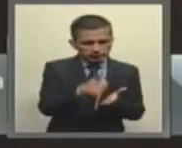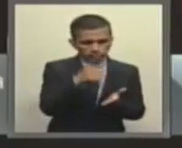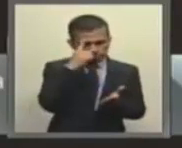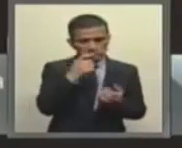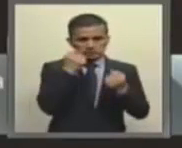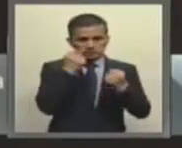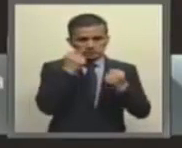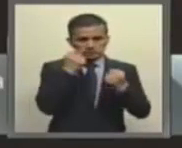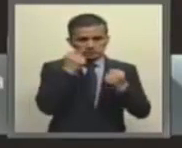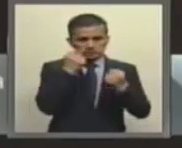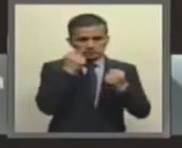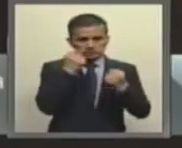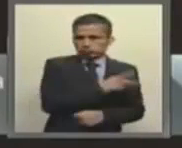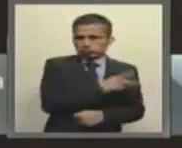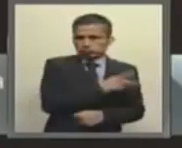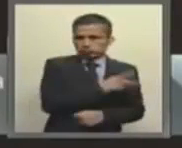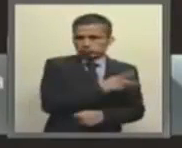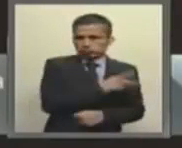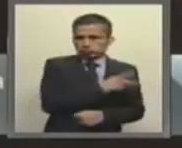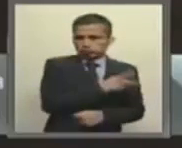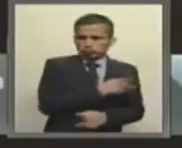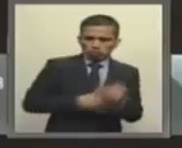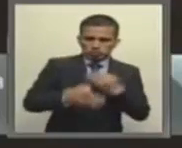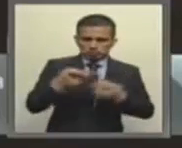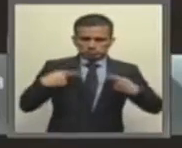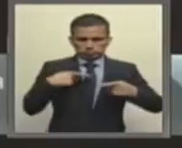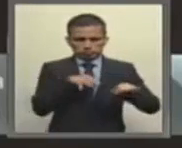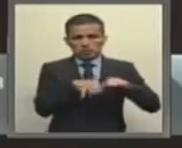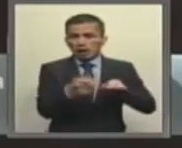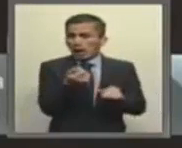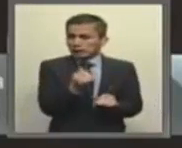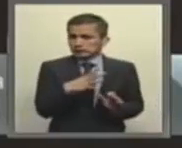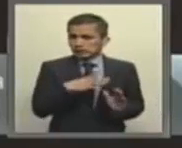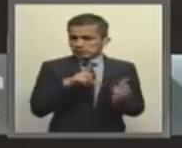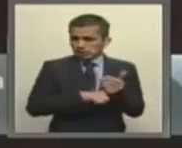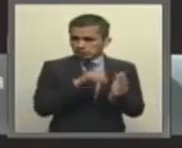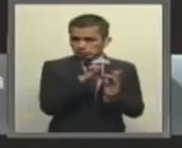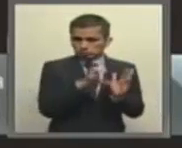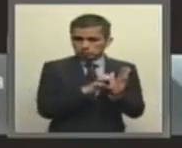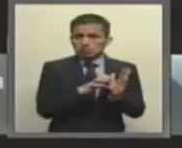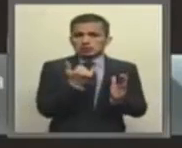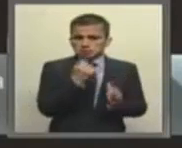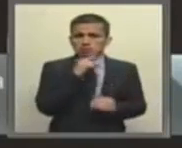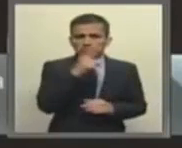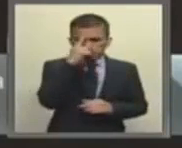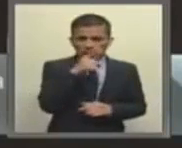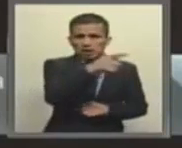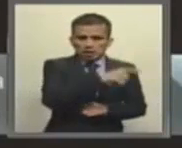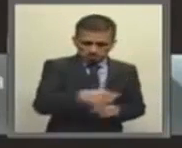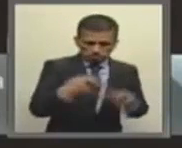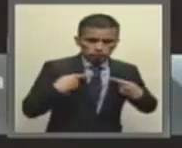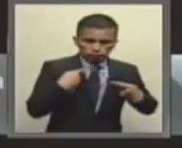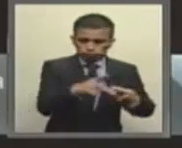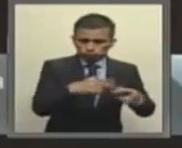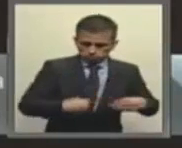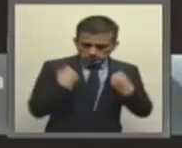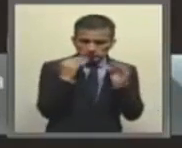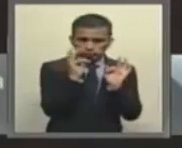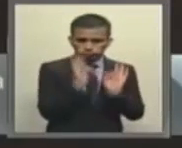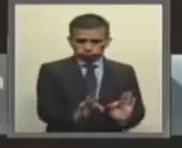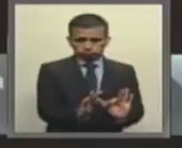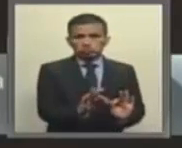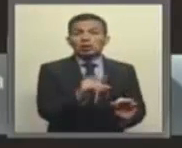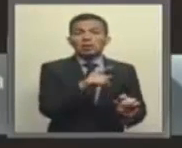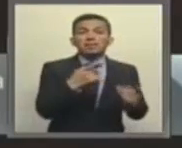contribuir al bienestar de los trabajadores, pensionados y familias derechohabientes. Es importante